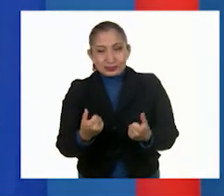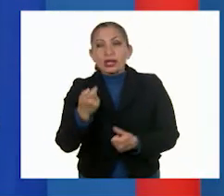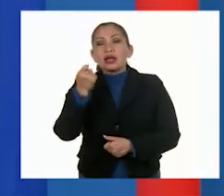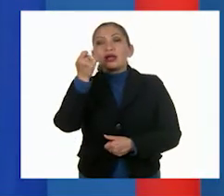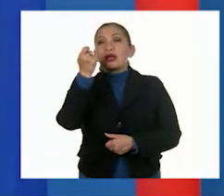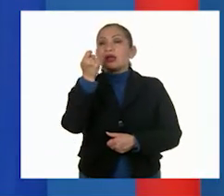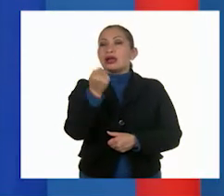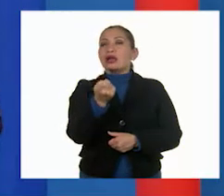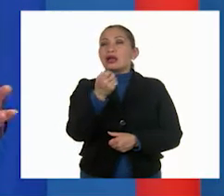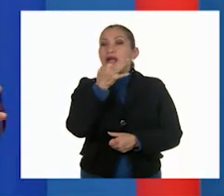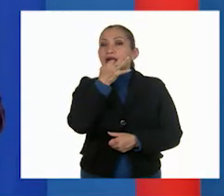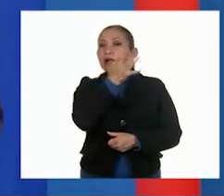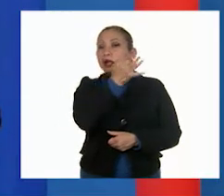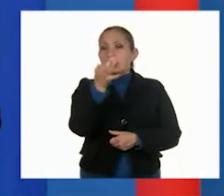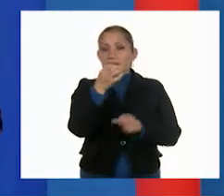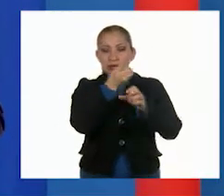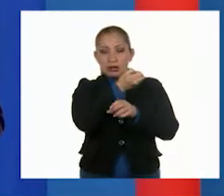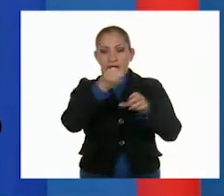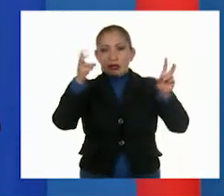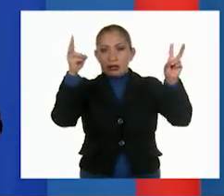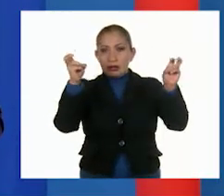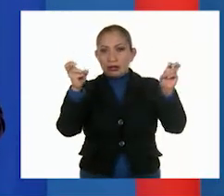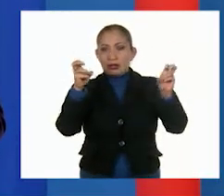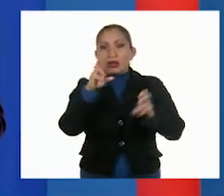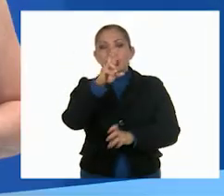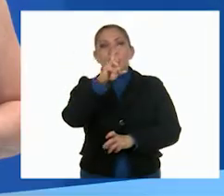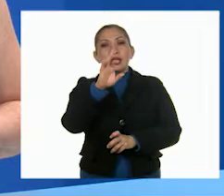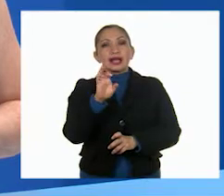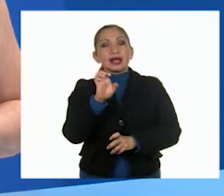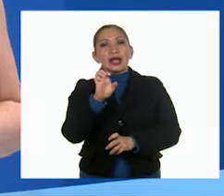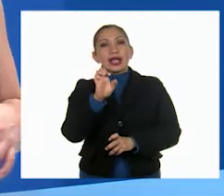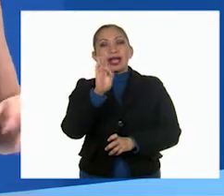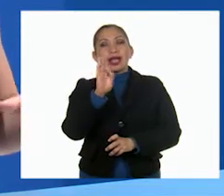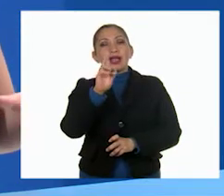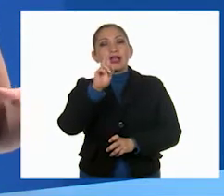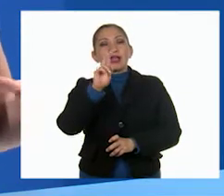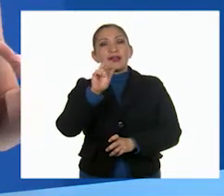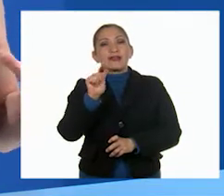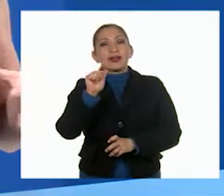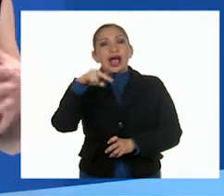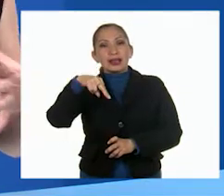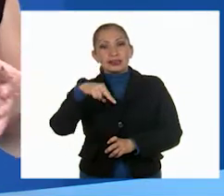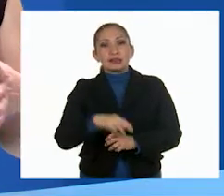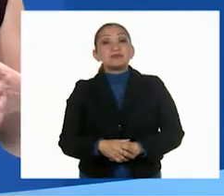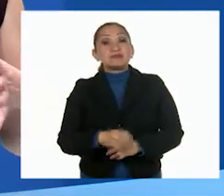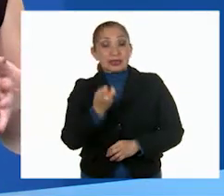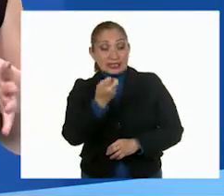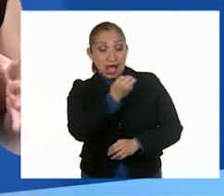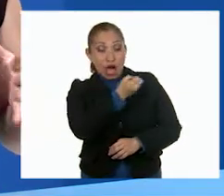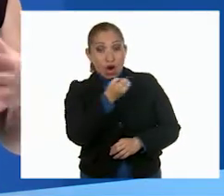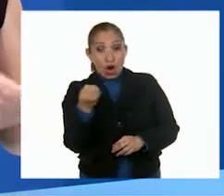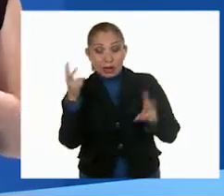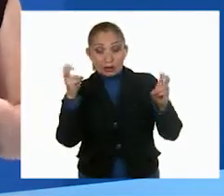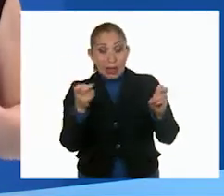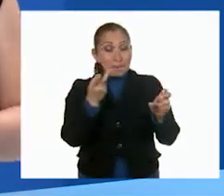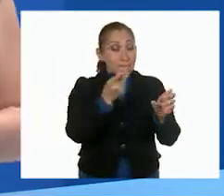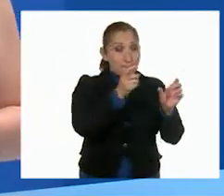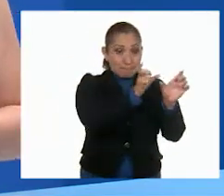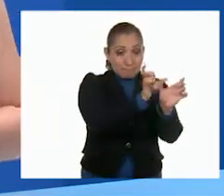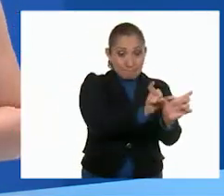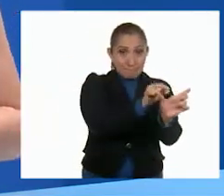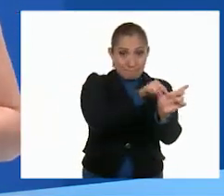mensaje del refrán enunciado, maestra? Además de esta estructura de causa y